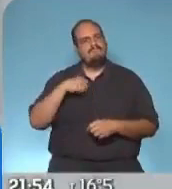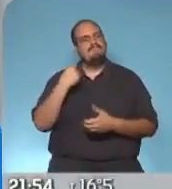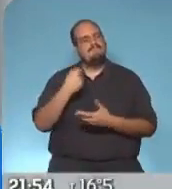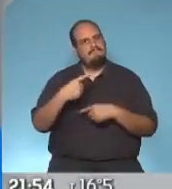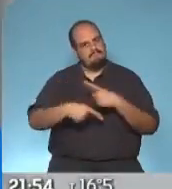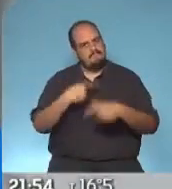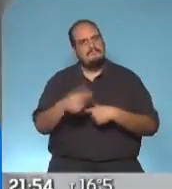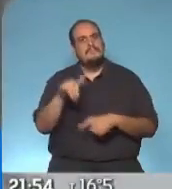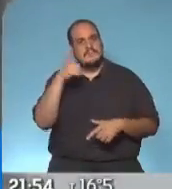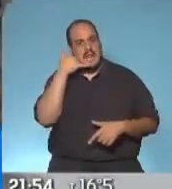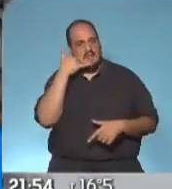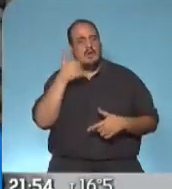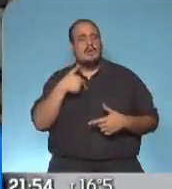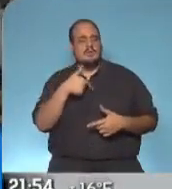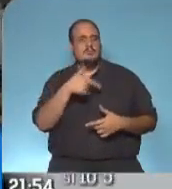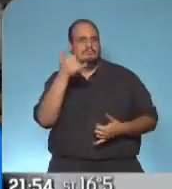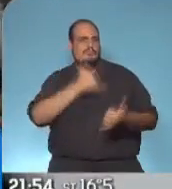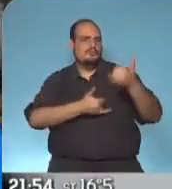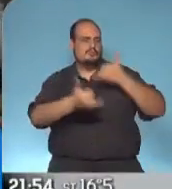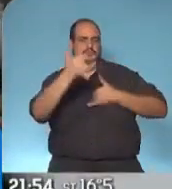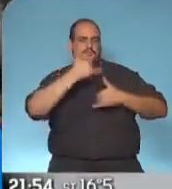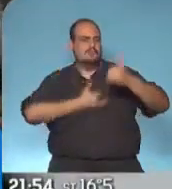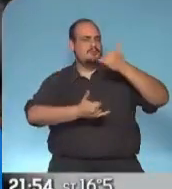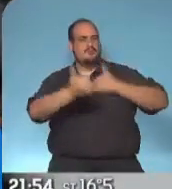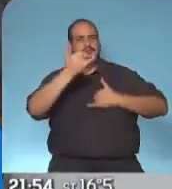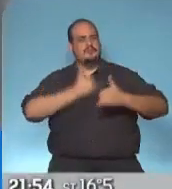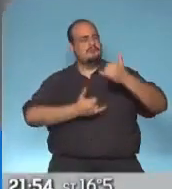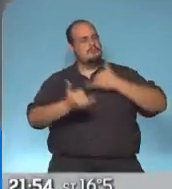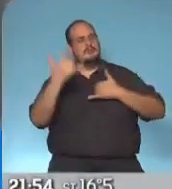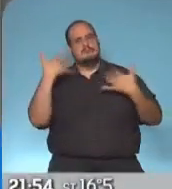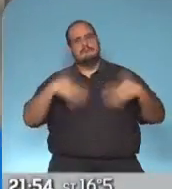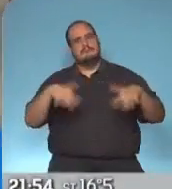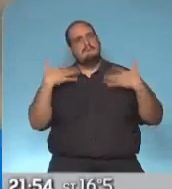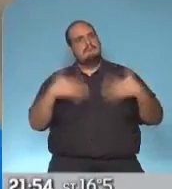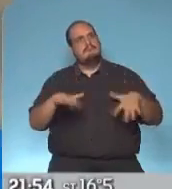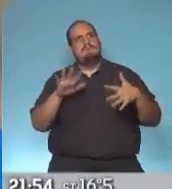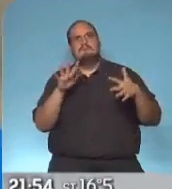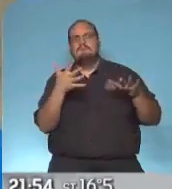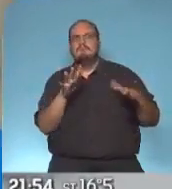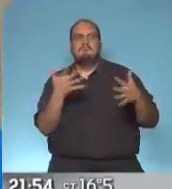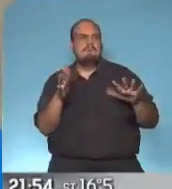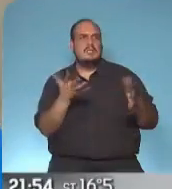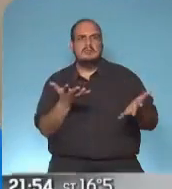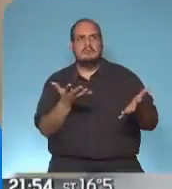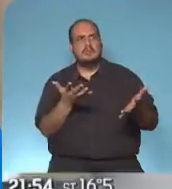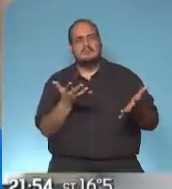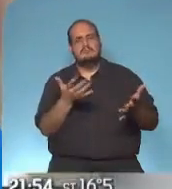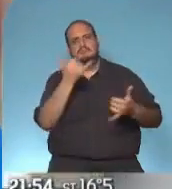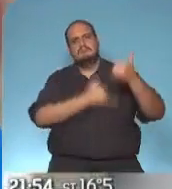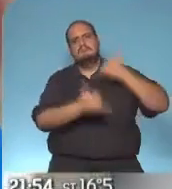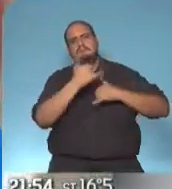línea telefónica con un incremento significativo, más o menos estimamos que se ha